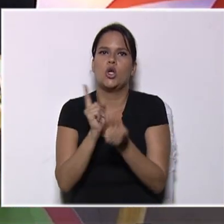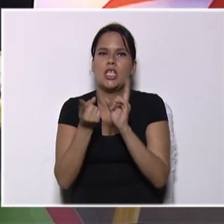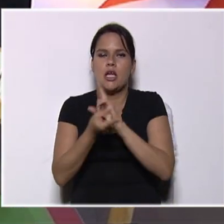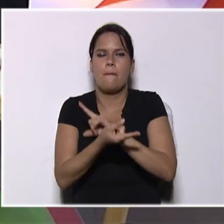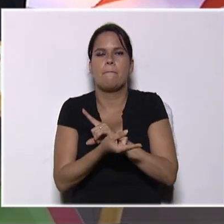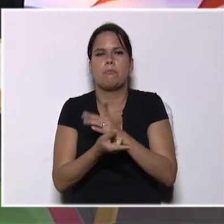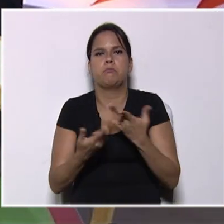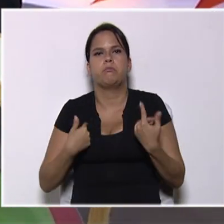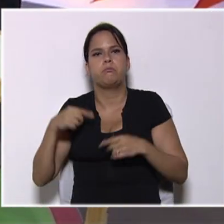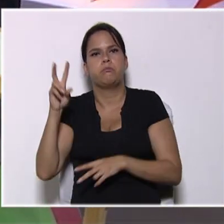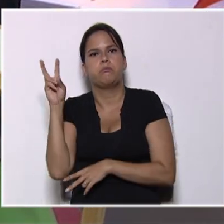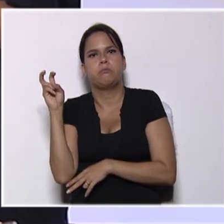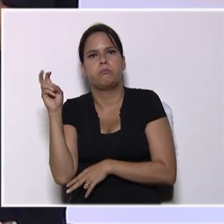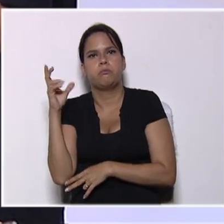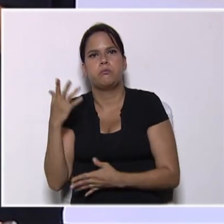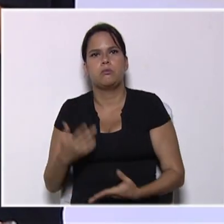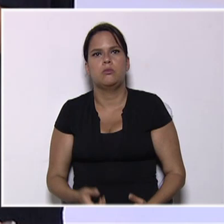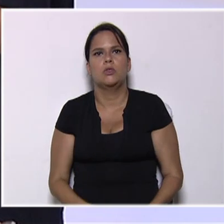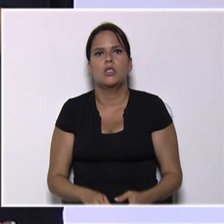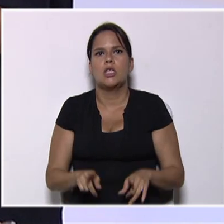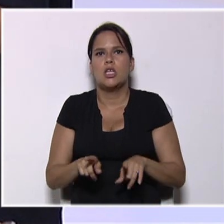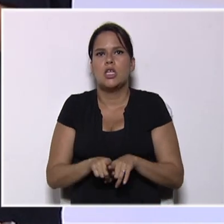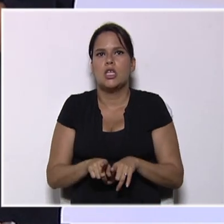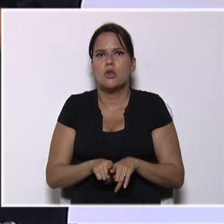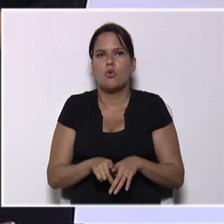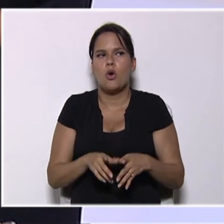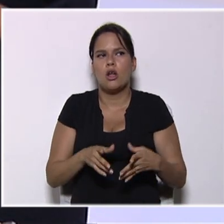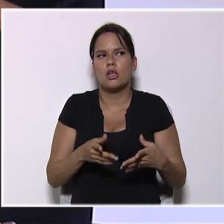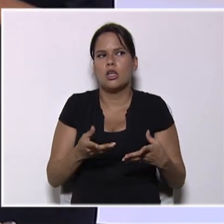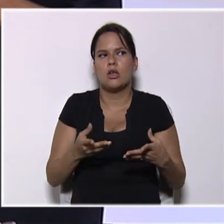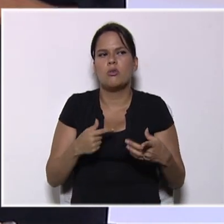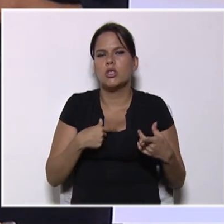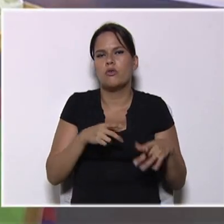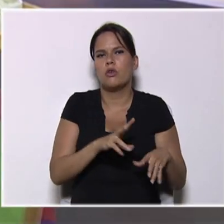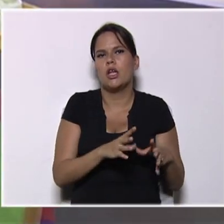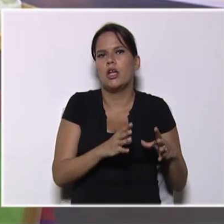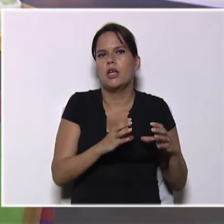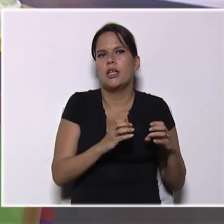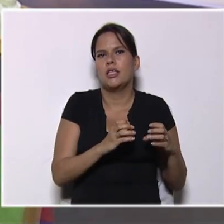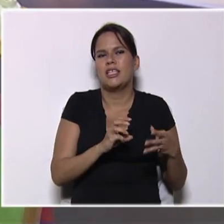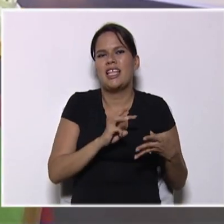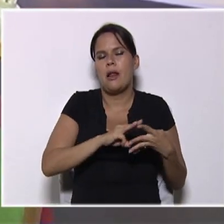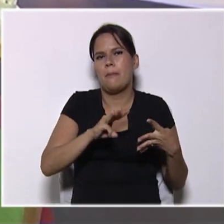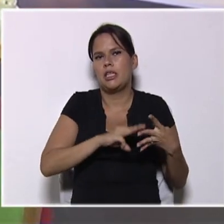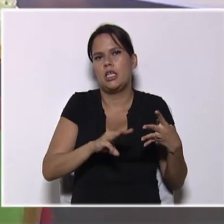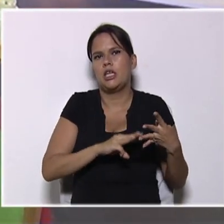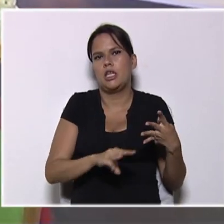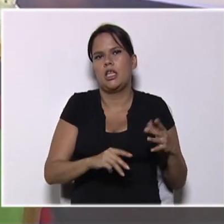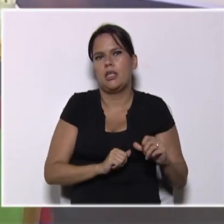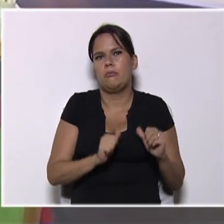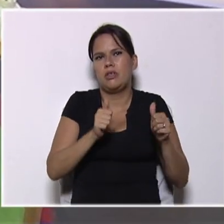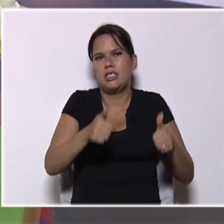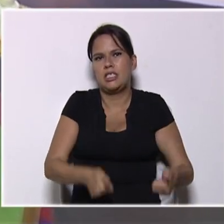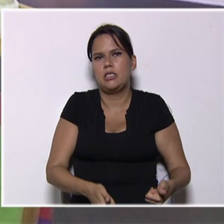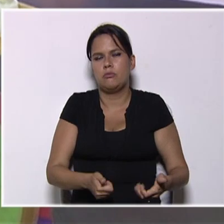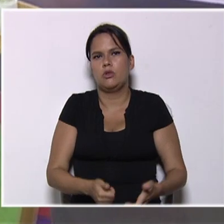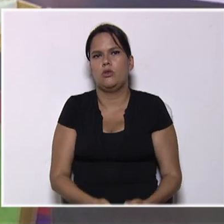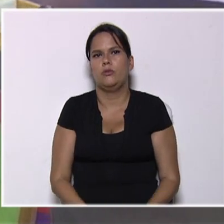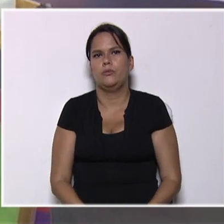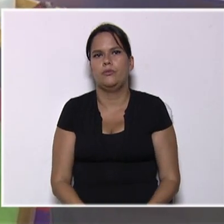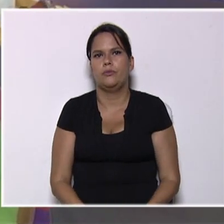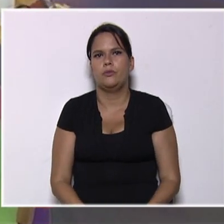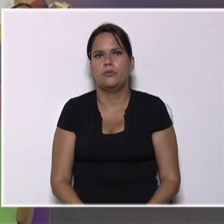transformándolo nuevamente como en la materia prima. Perfecto. ¿Sí? Perfecto. En el caso tal, por ejemplo, ya hablamos de